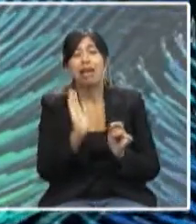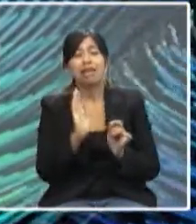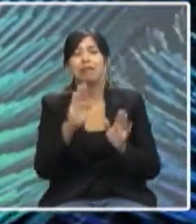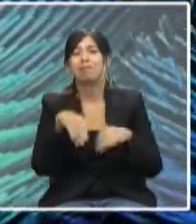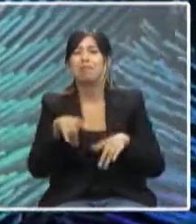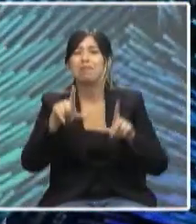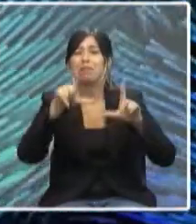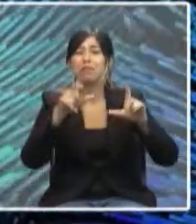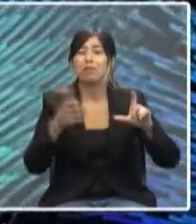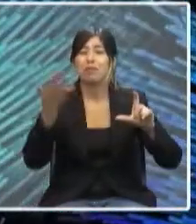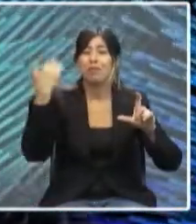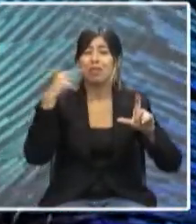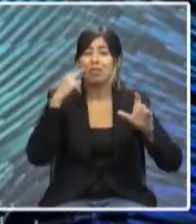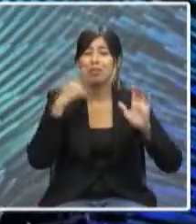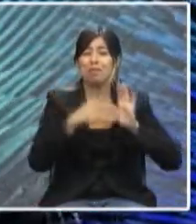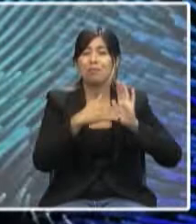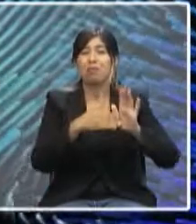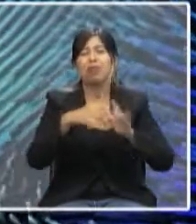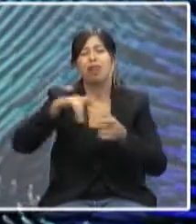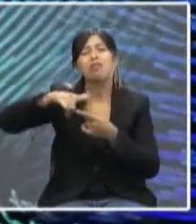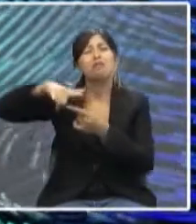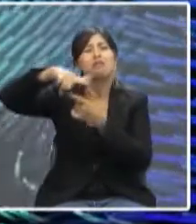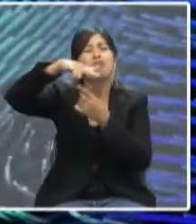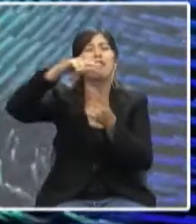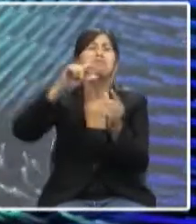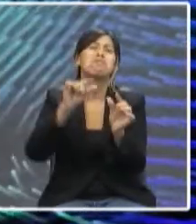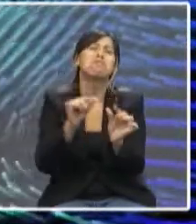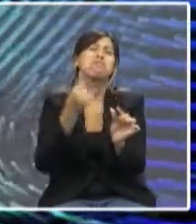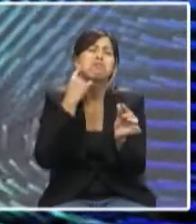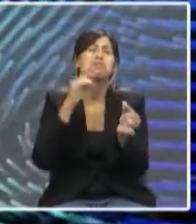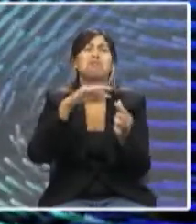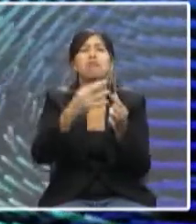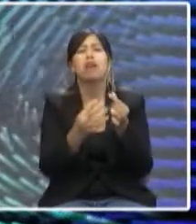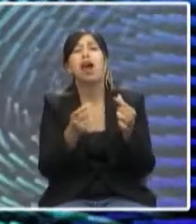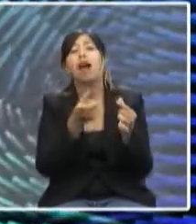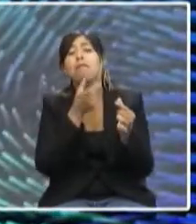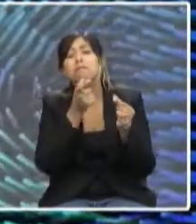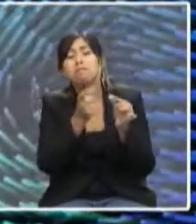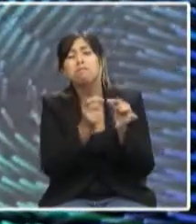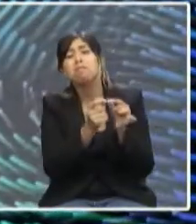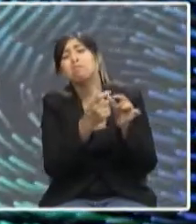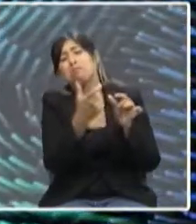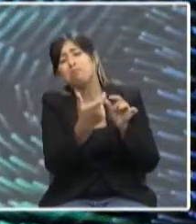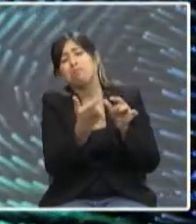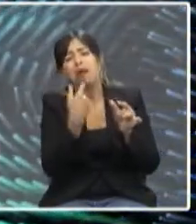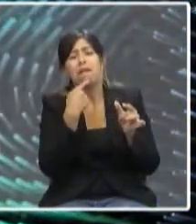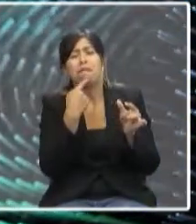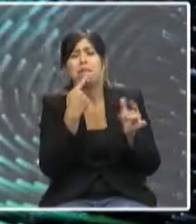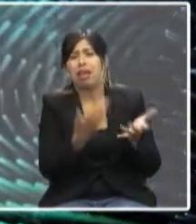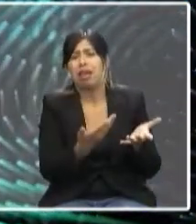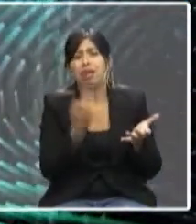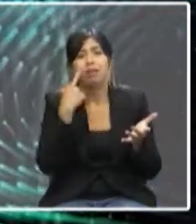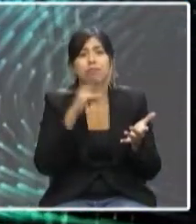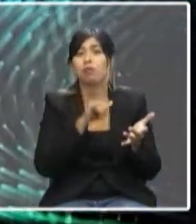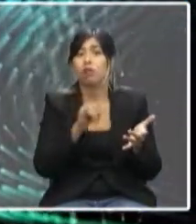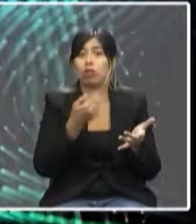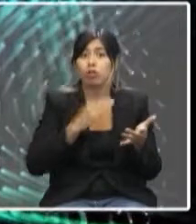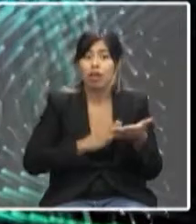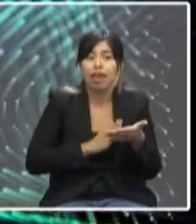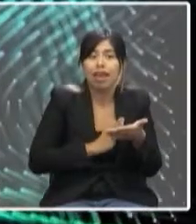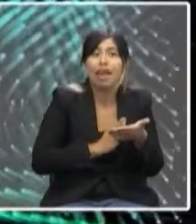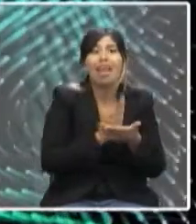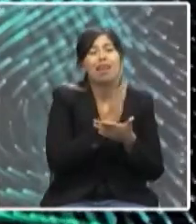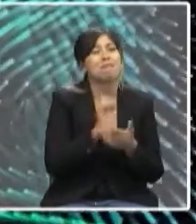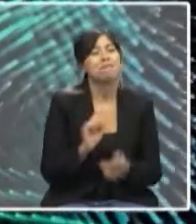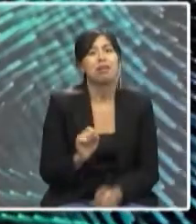en Bután, un dron chiquitito con las hélices expuestas, con la batería expuesta. Así que no nos podemos desesperar porque esa primera